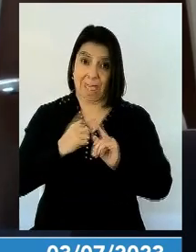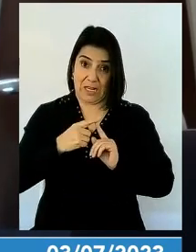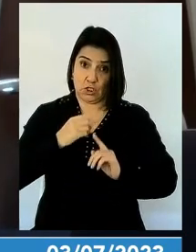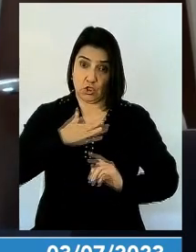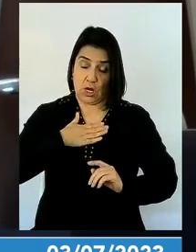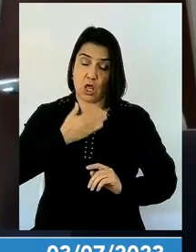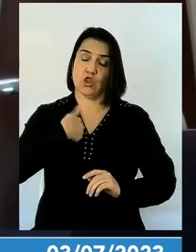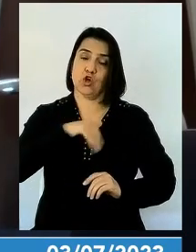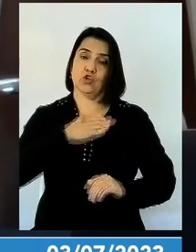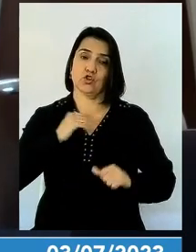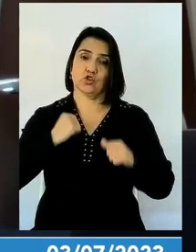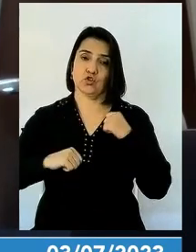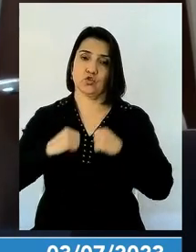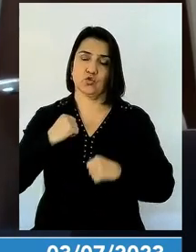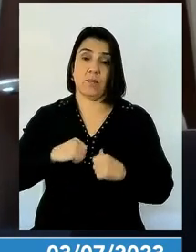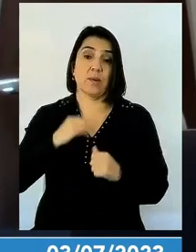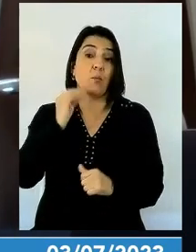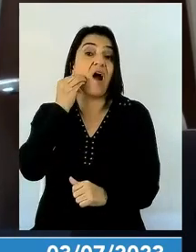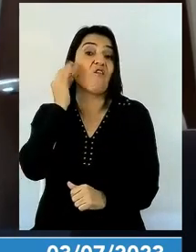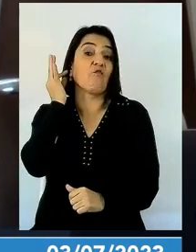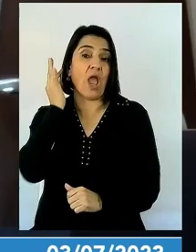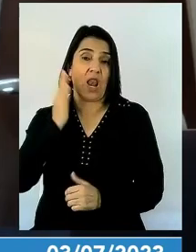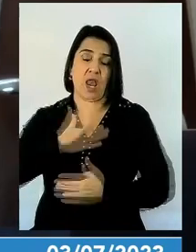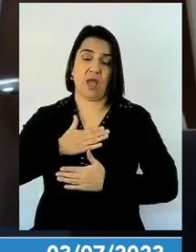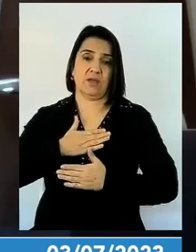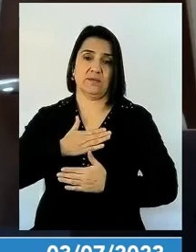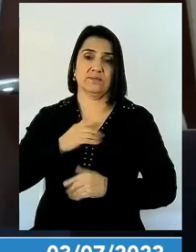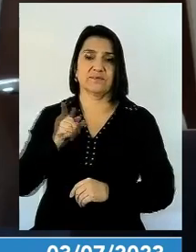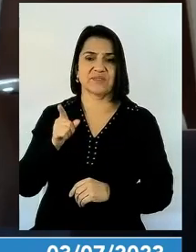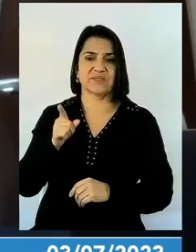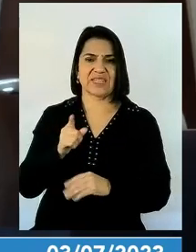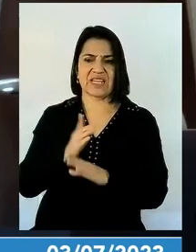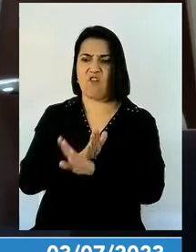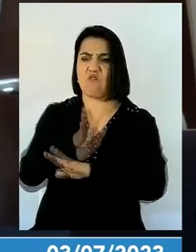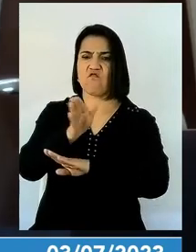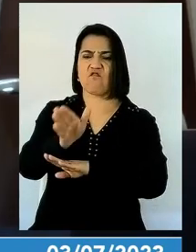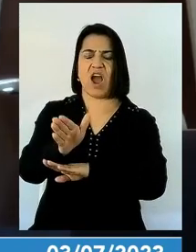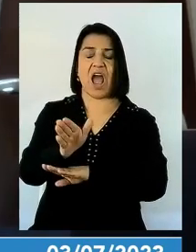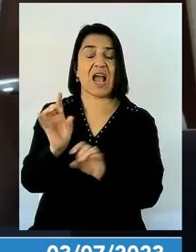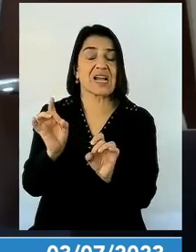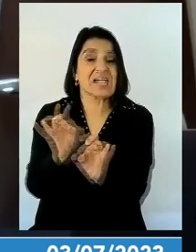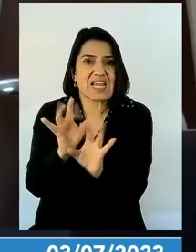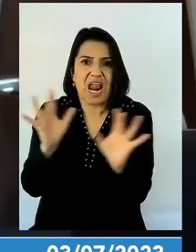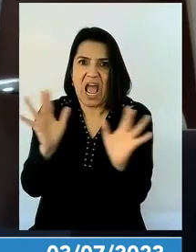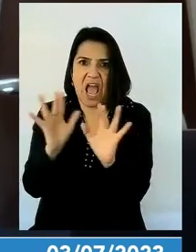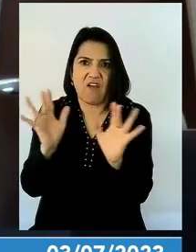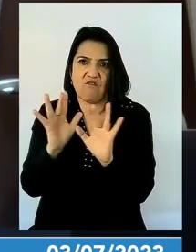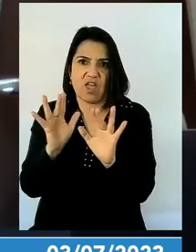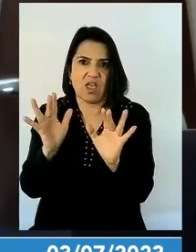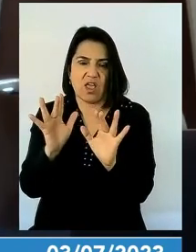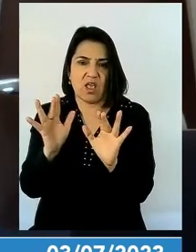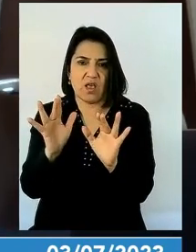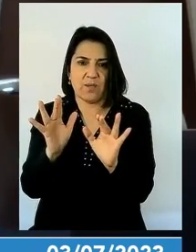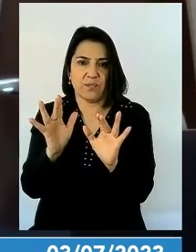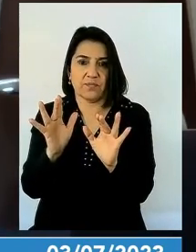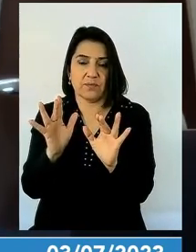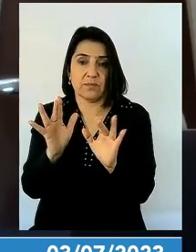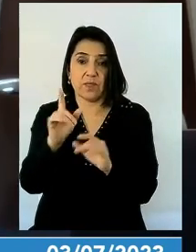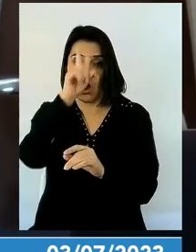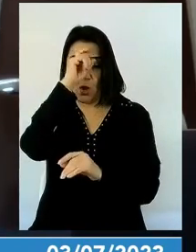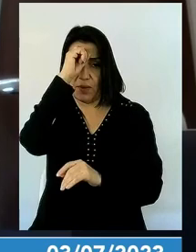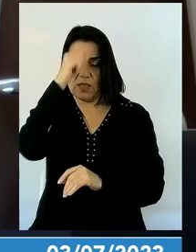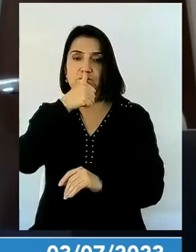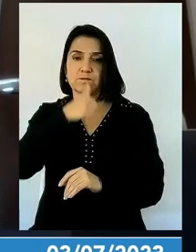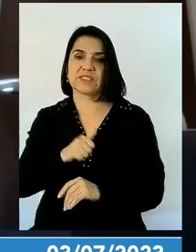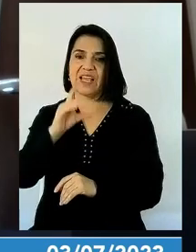abuela, que ella llega grave a la clínica de Ávila. Les puede sonar un poco curioso porque siempre